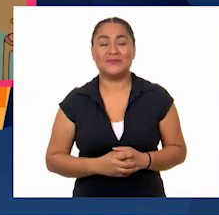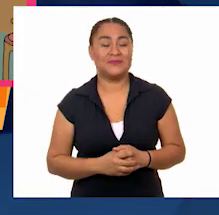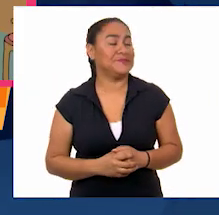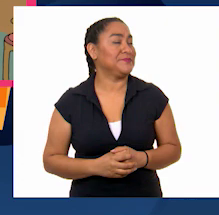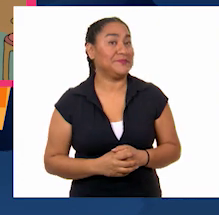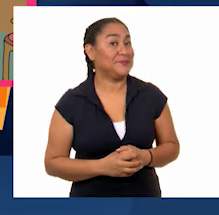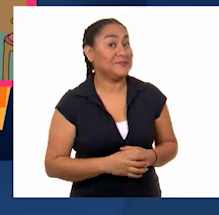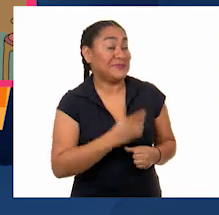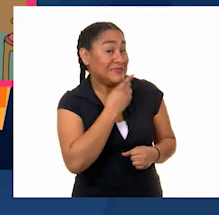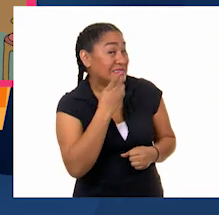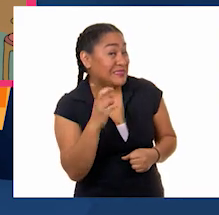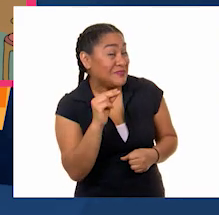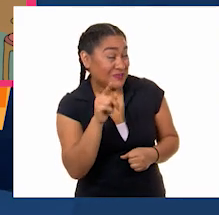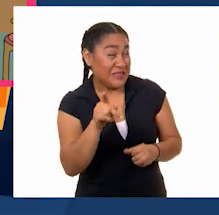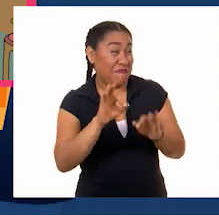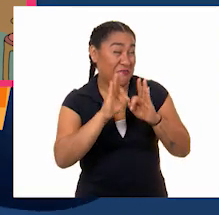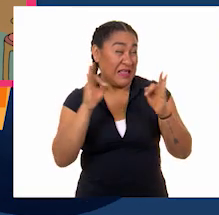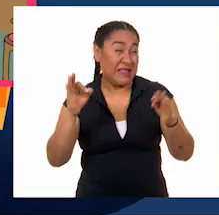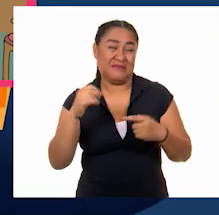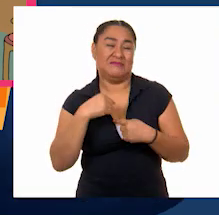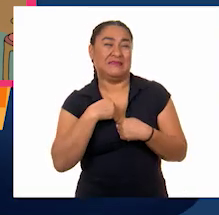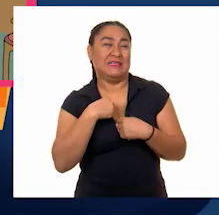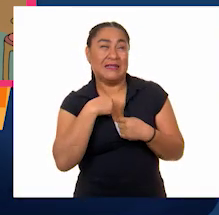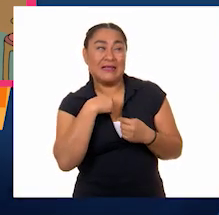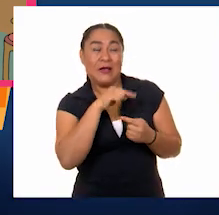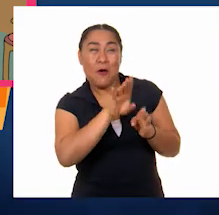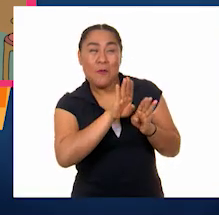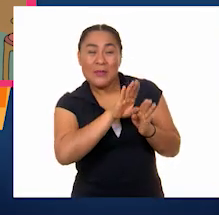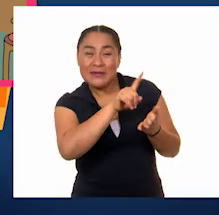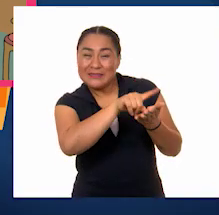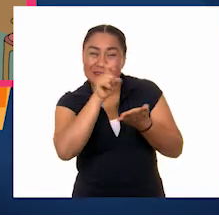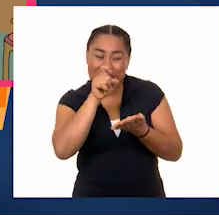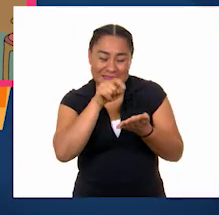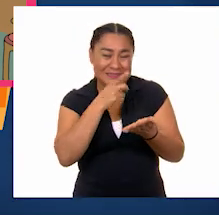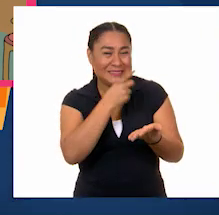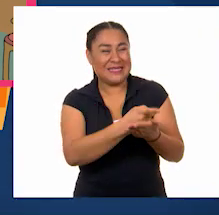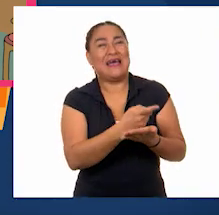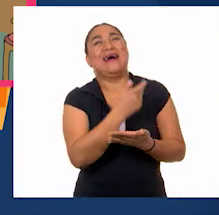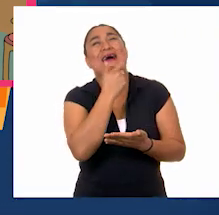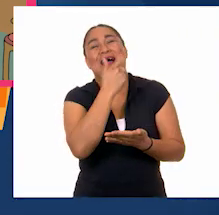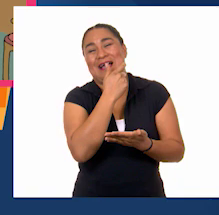le vayan a decir, pero esa frase me la fusilé del Carl Sagan.